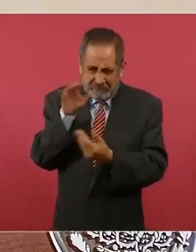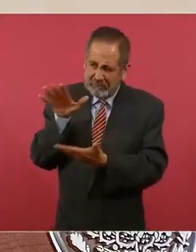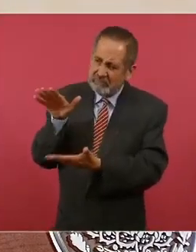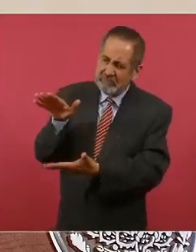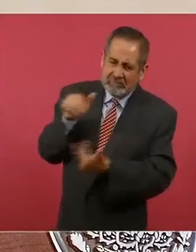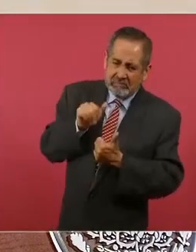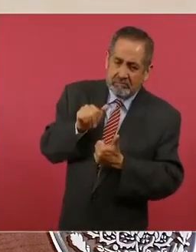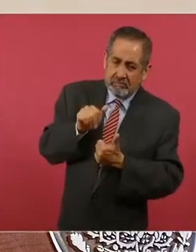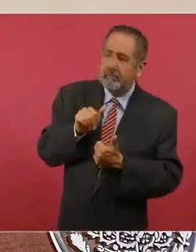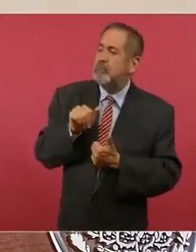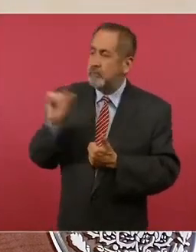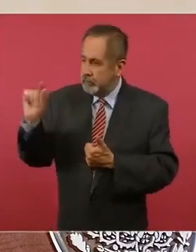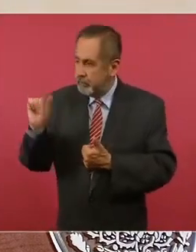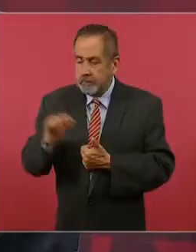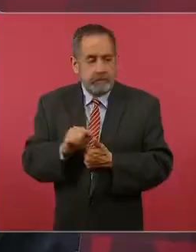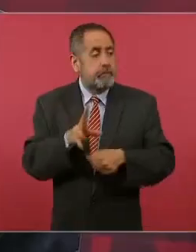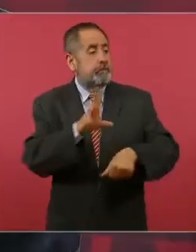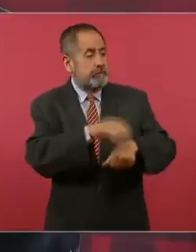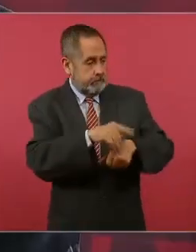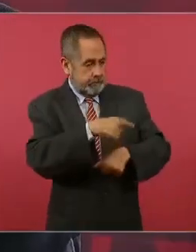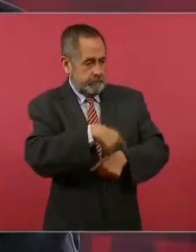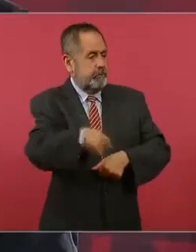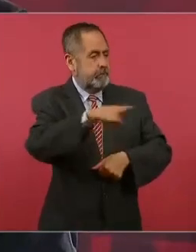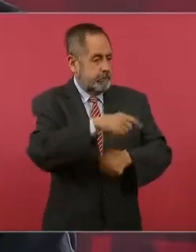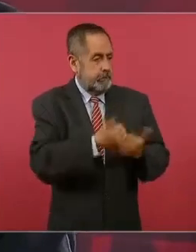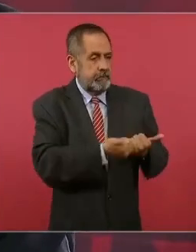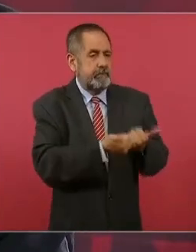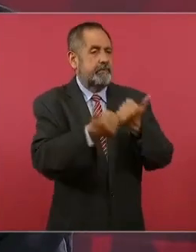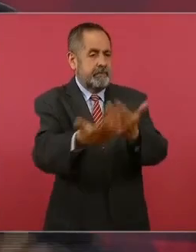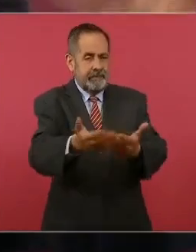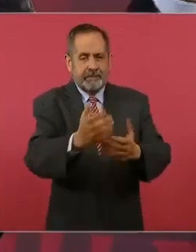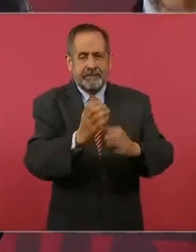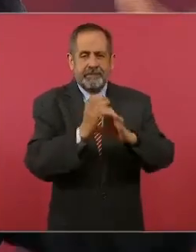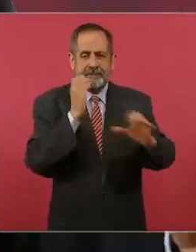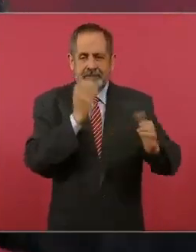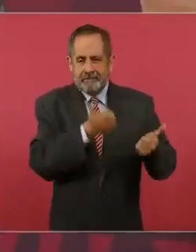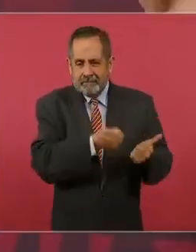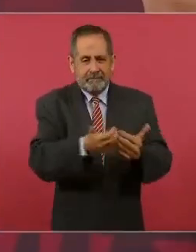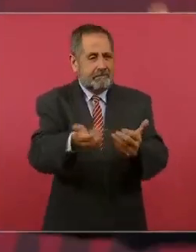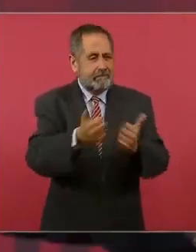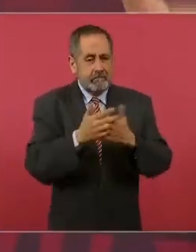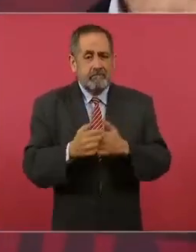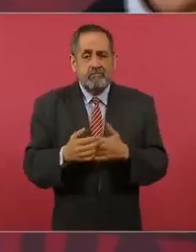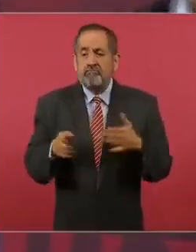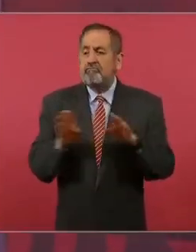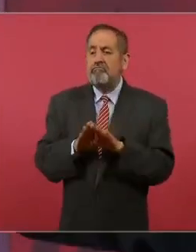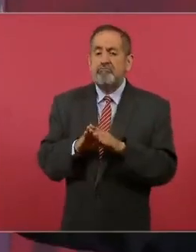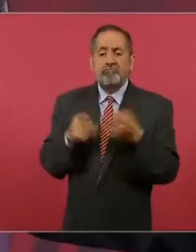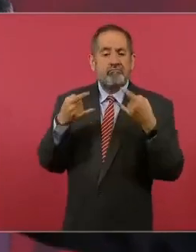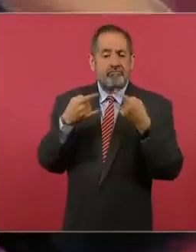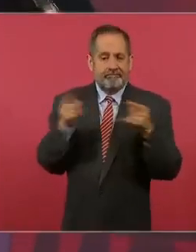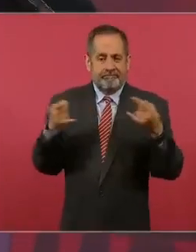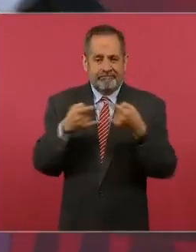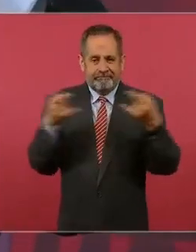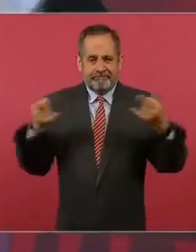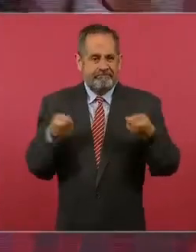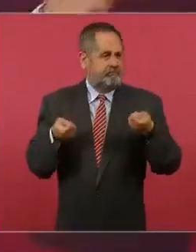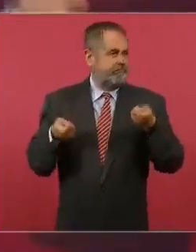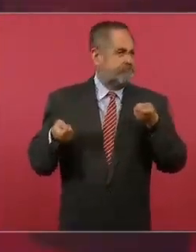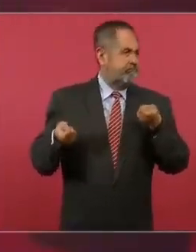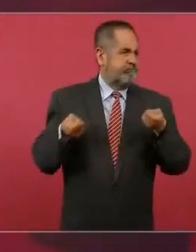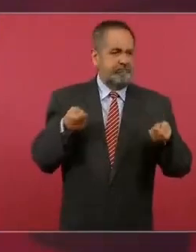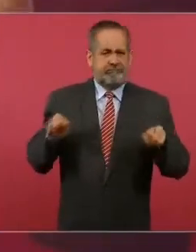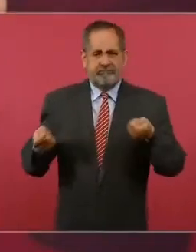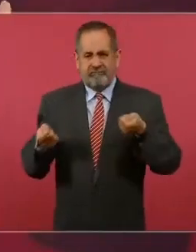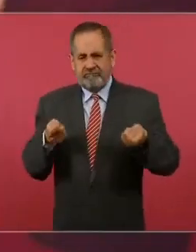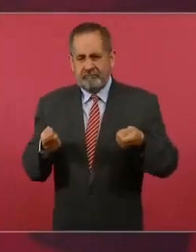por el material que transportaban. Tenían el control de las puertas. Bueno, vendían